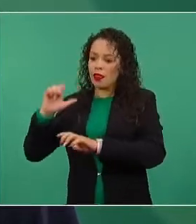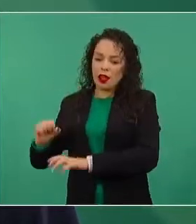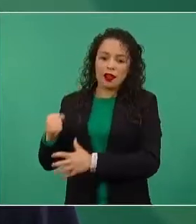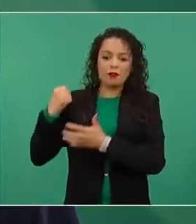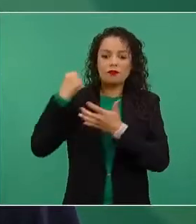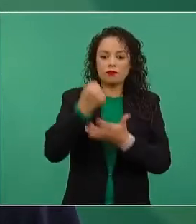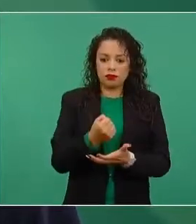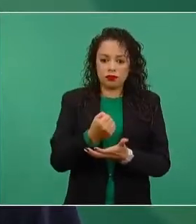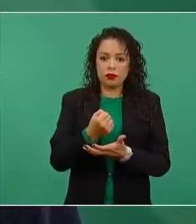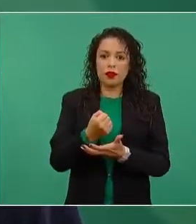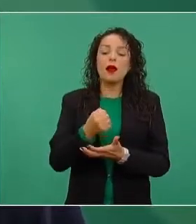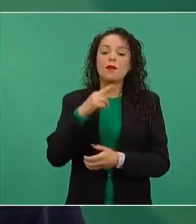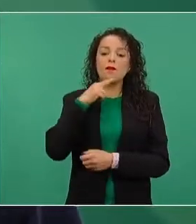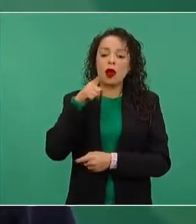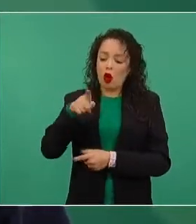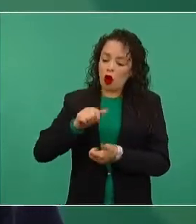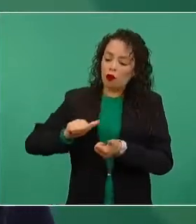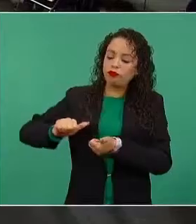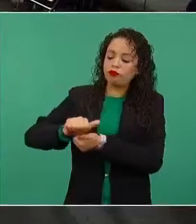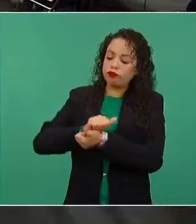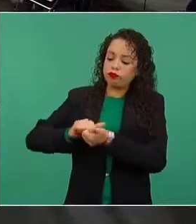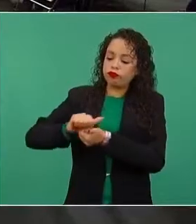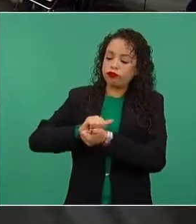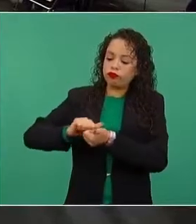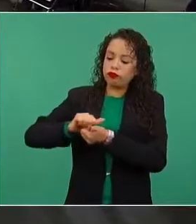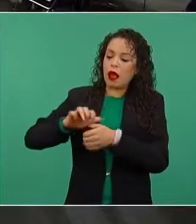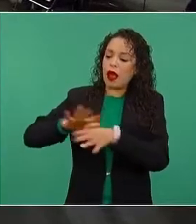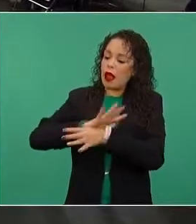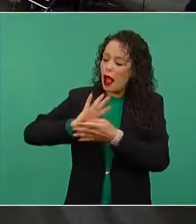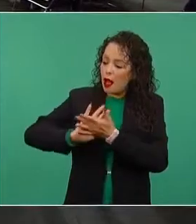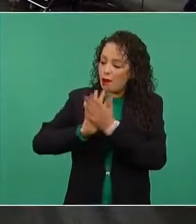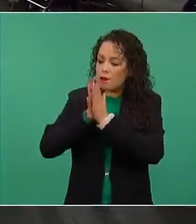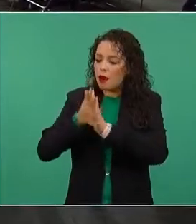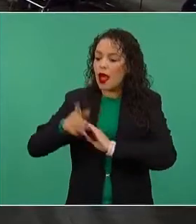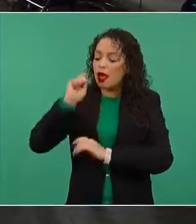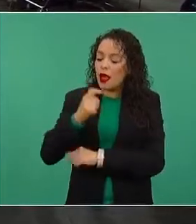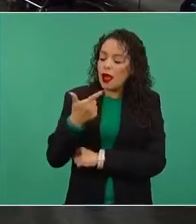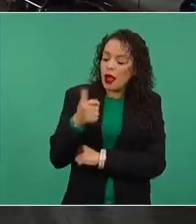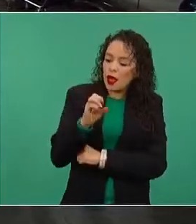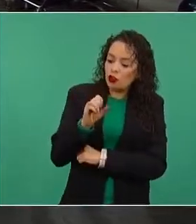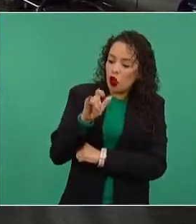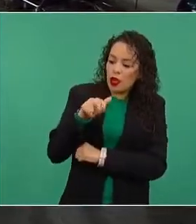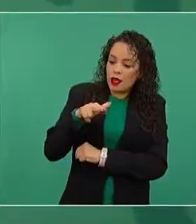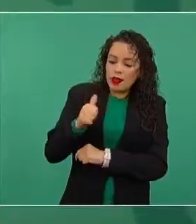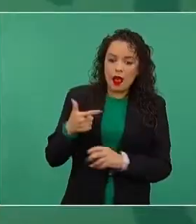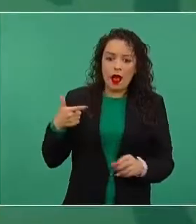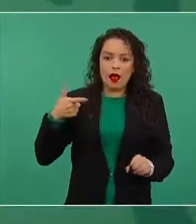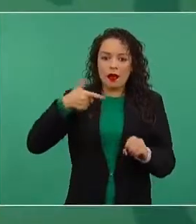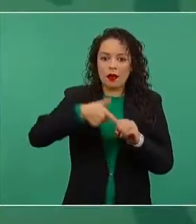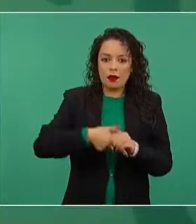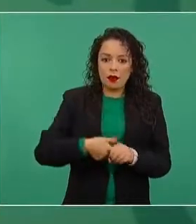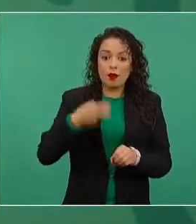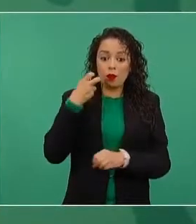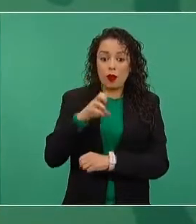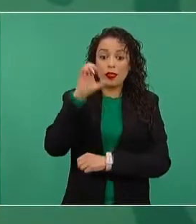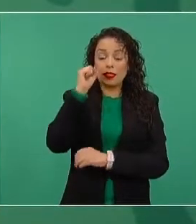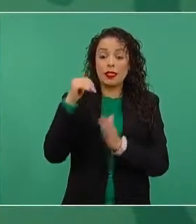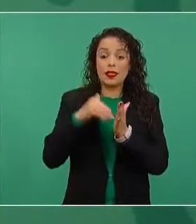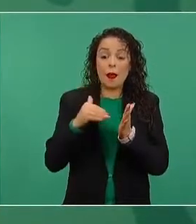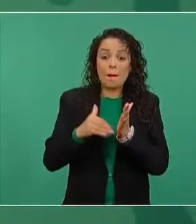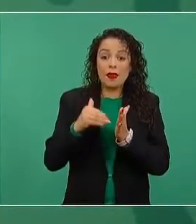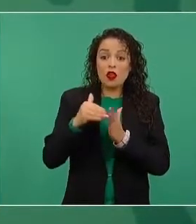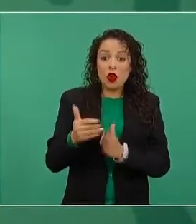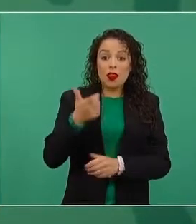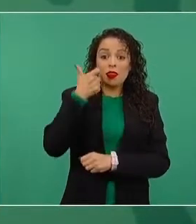gasolinas. Para eso es la inversión de 60,000 millones de pesos en Tula